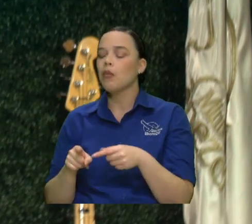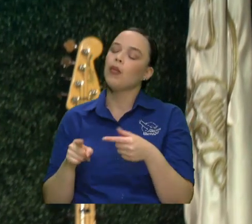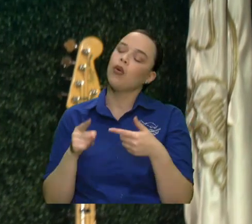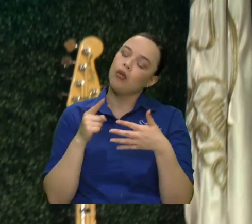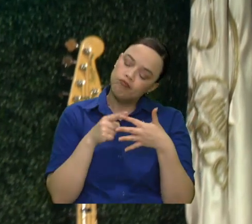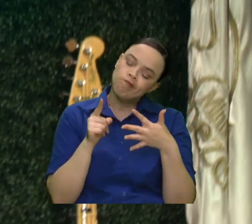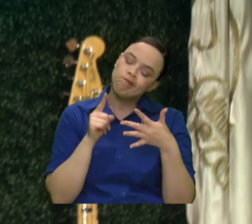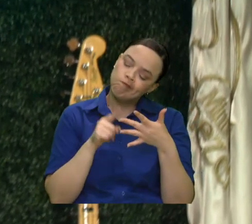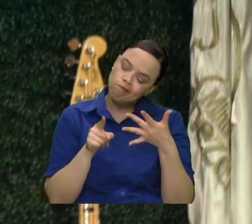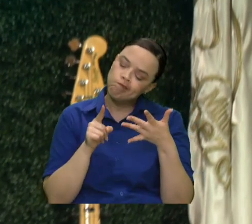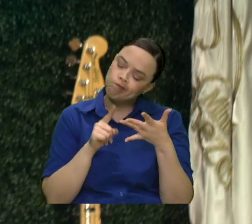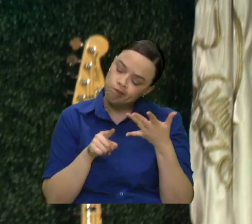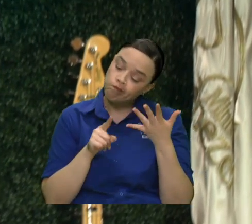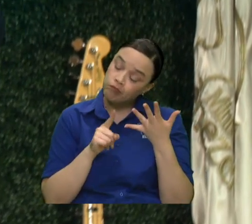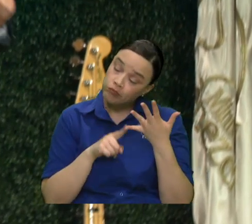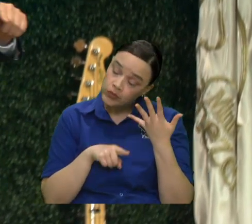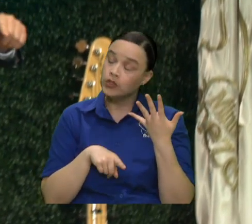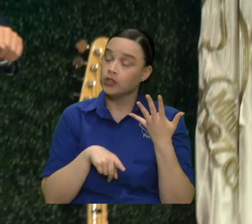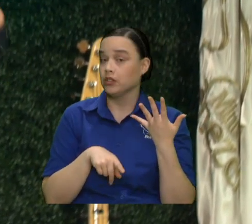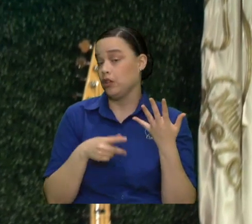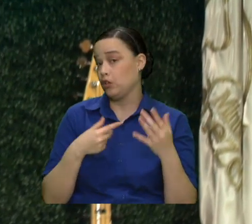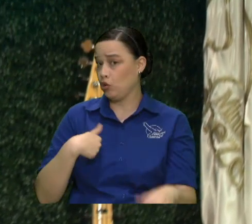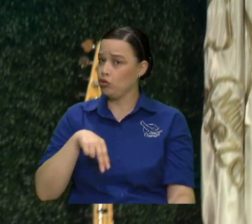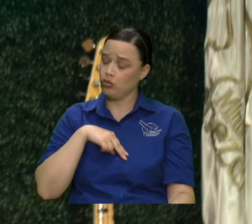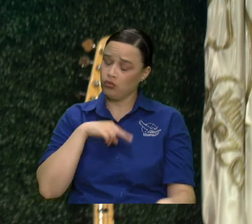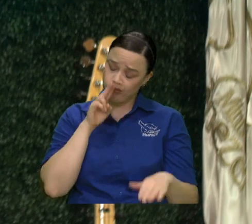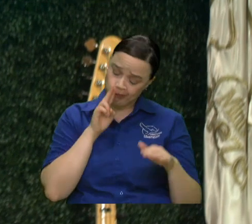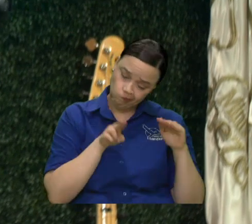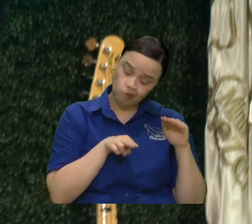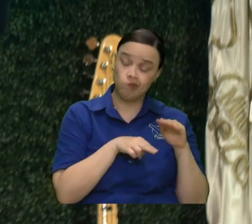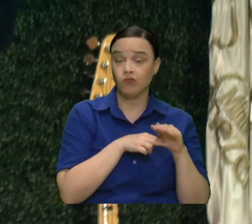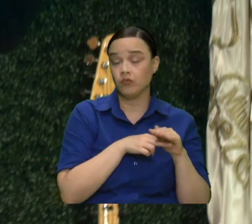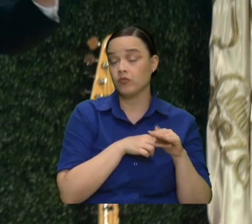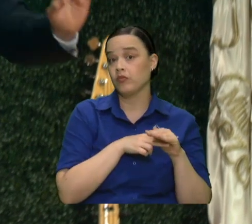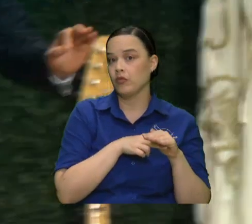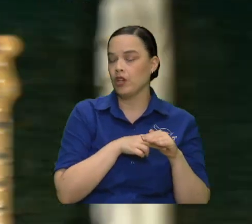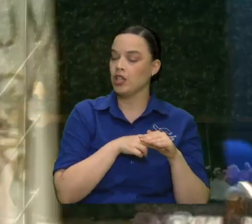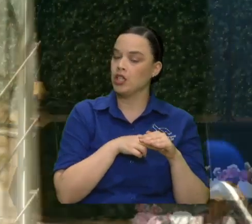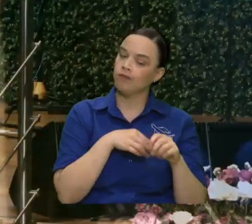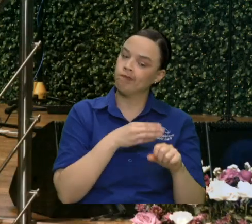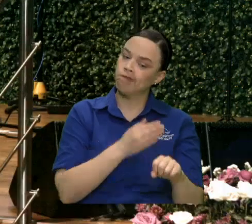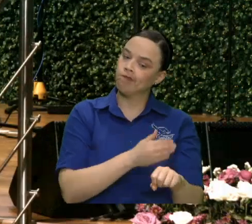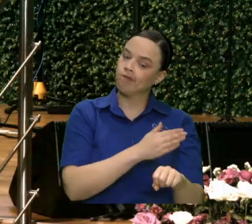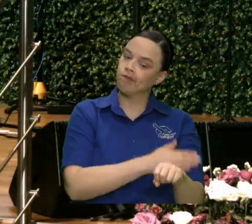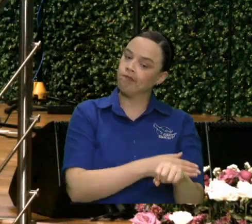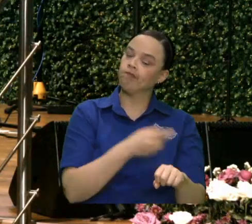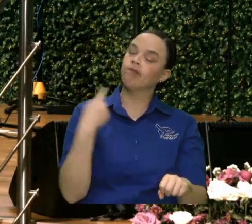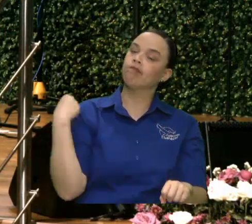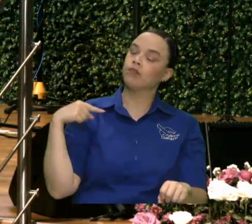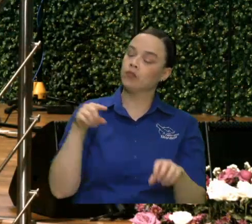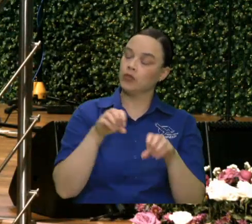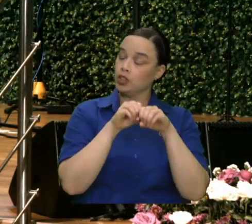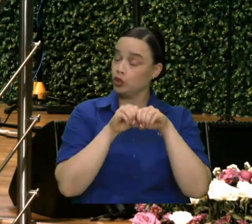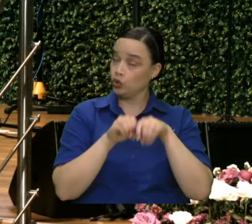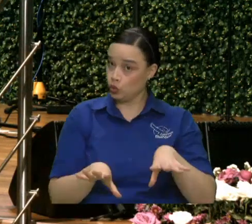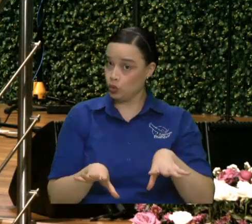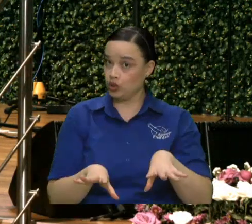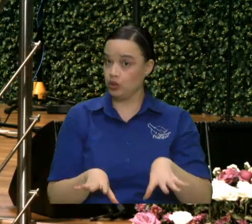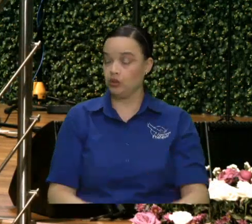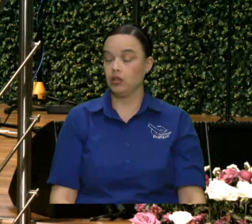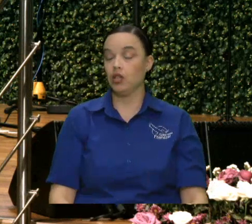hace es refugiarse esconderse y eso hermano en la antesala perfecta para la destrucción porque el enemigo